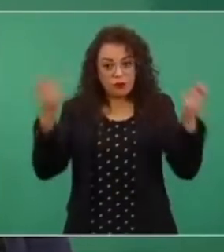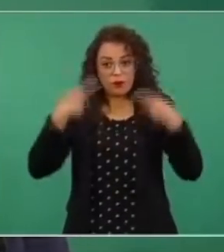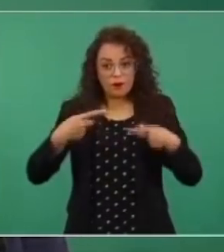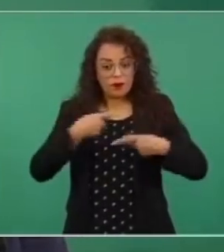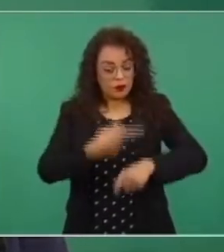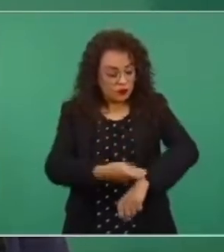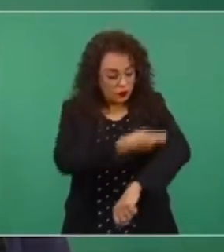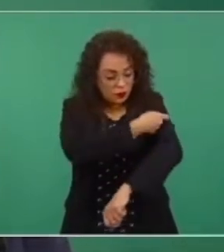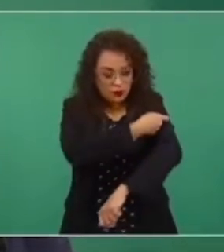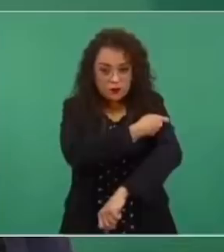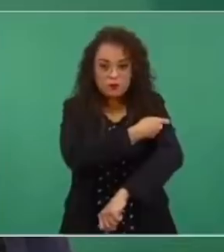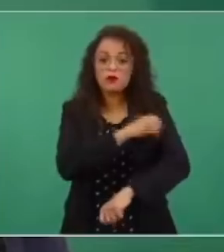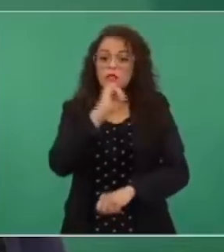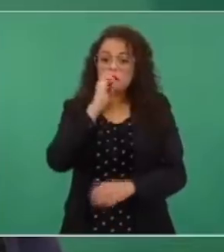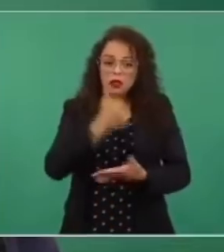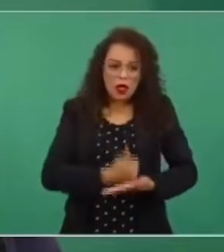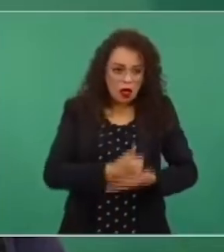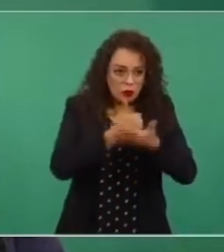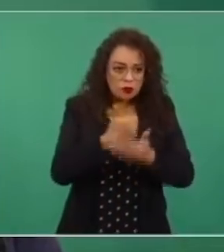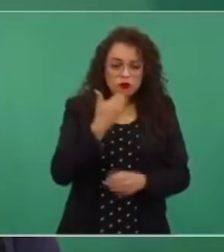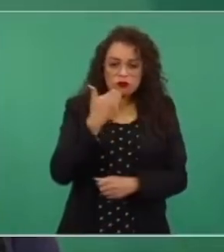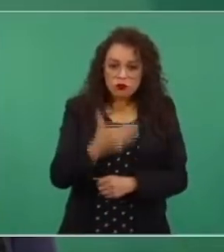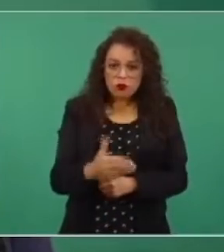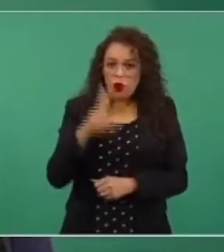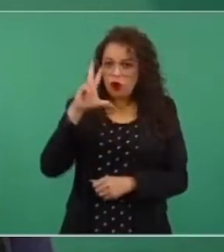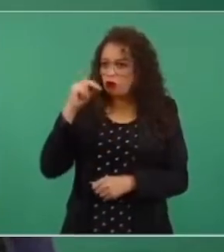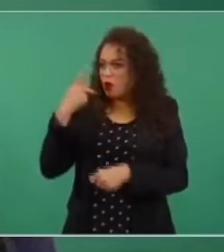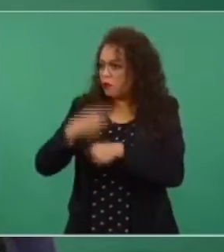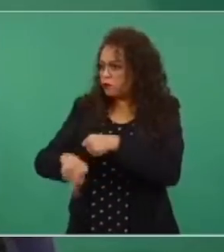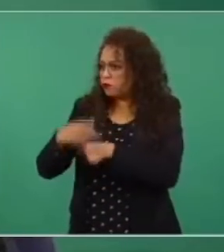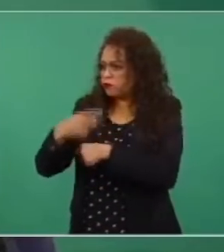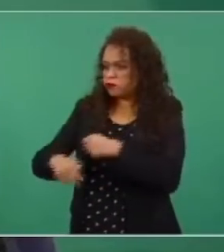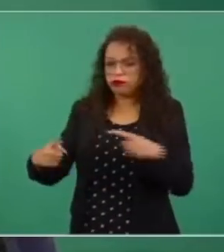han ayudado y no han perjudicado, ¿por qué